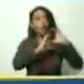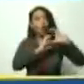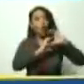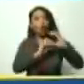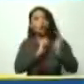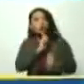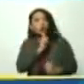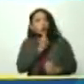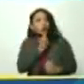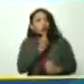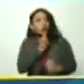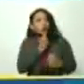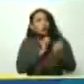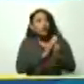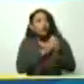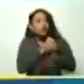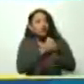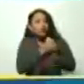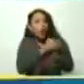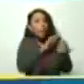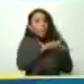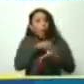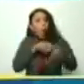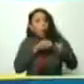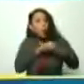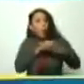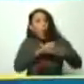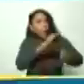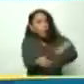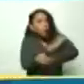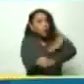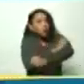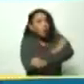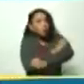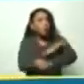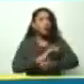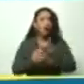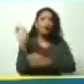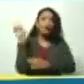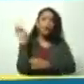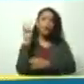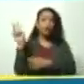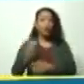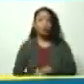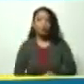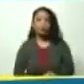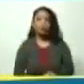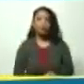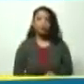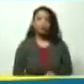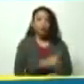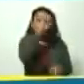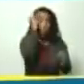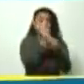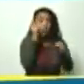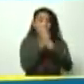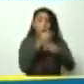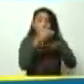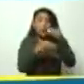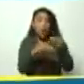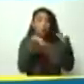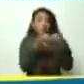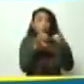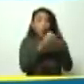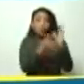secretas con los miembros de esta oposición venezolana el trabajo que hizo la comisión